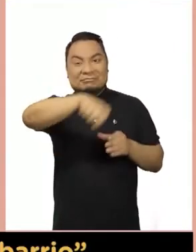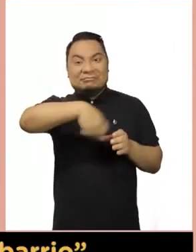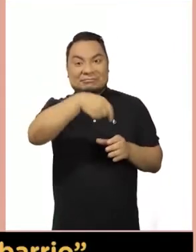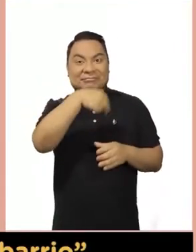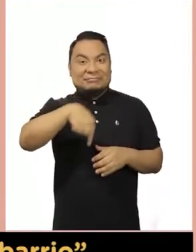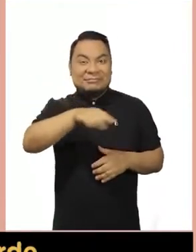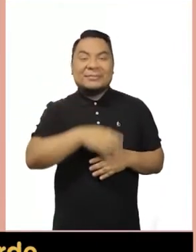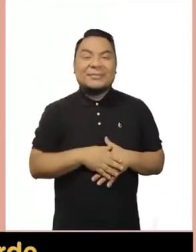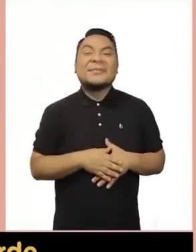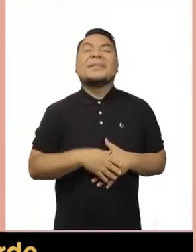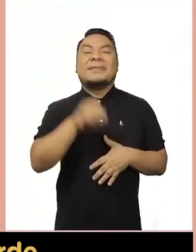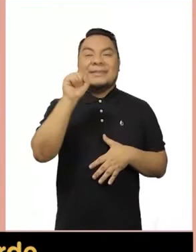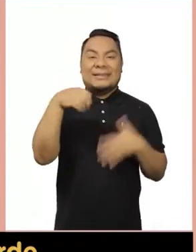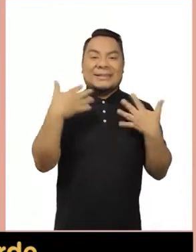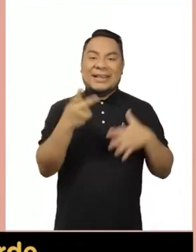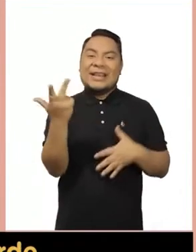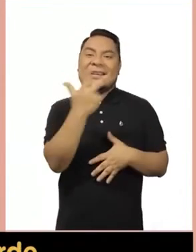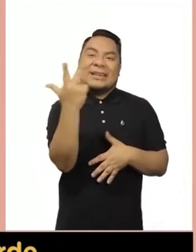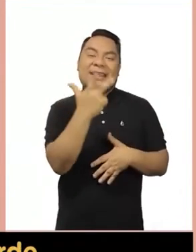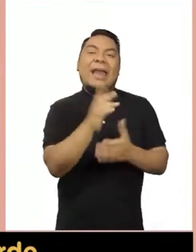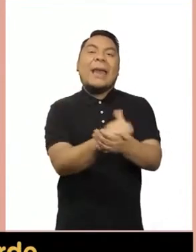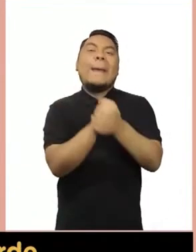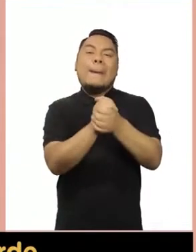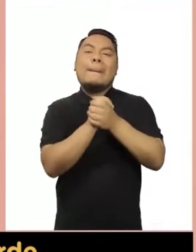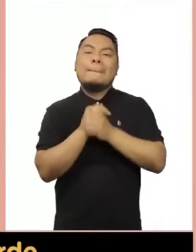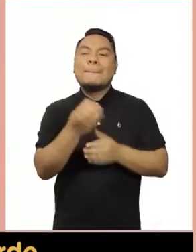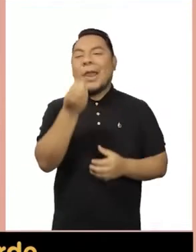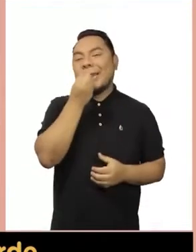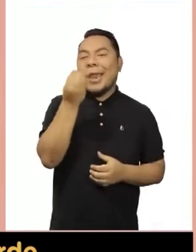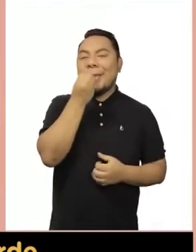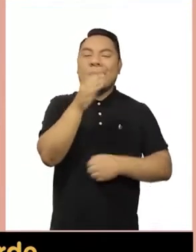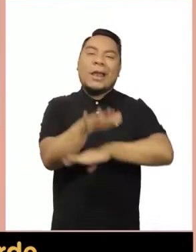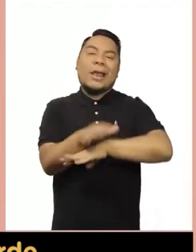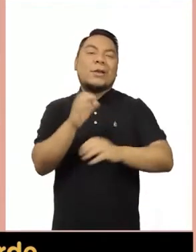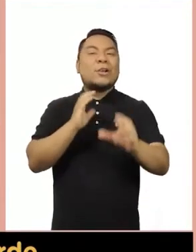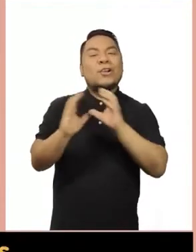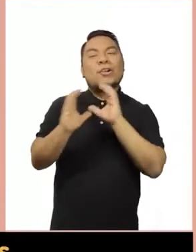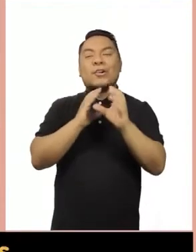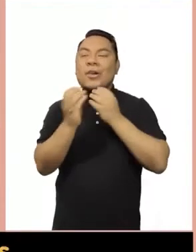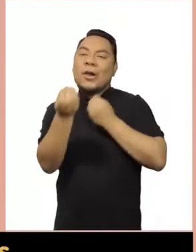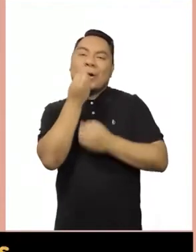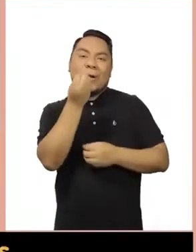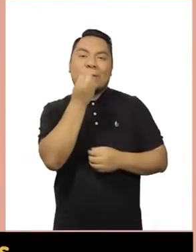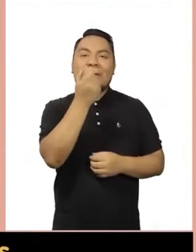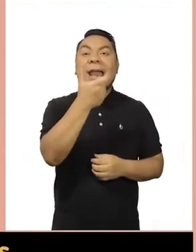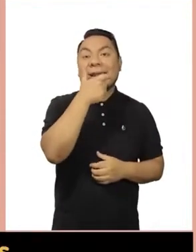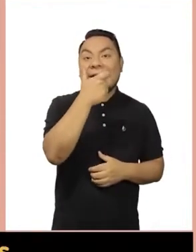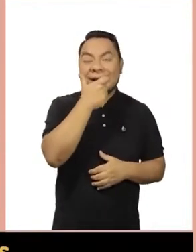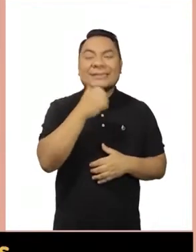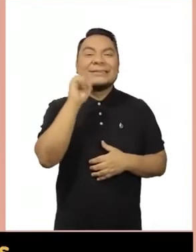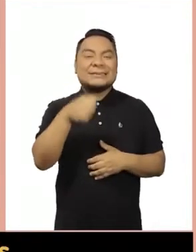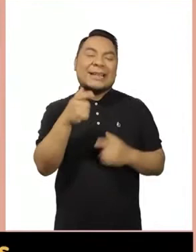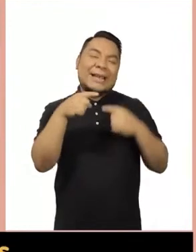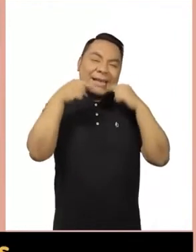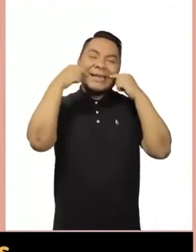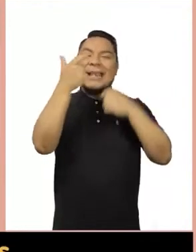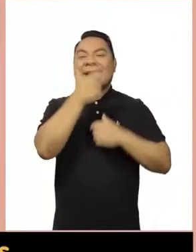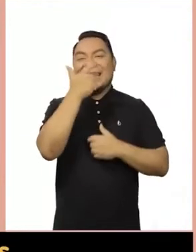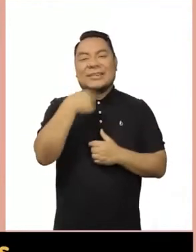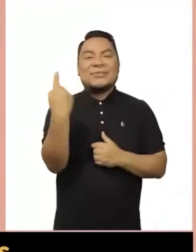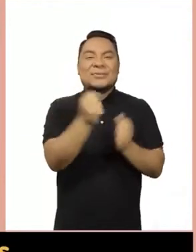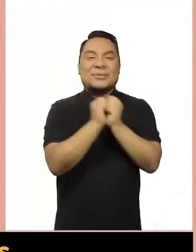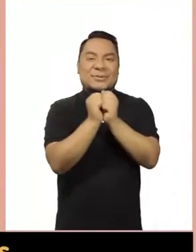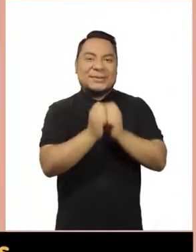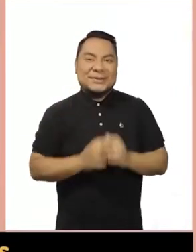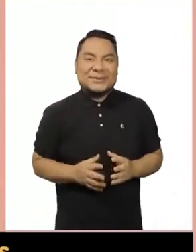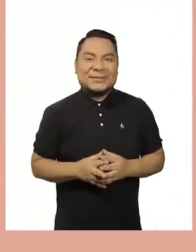cocineras del barrio! Y así, los tres amigos pasaron la tarde, comiendo galletas y